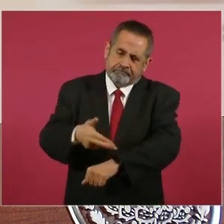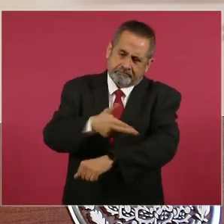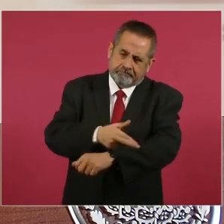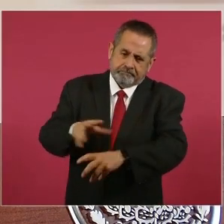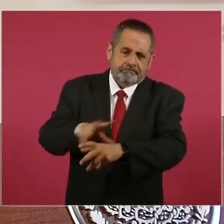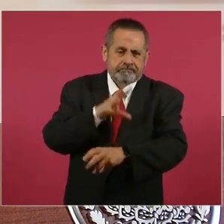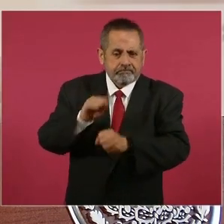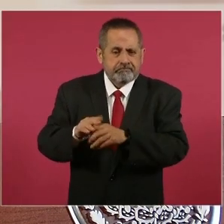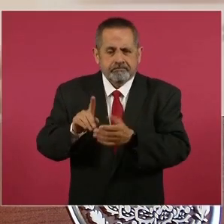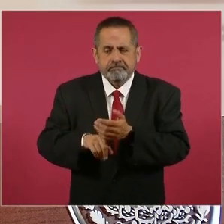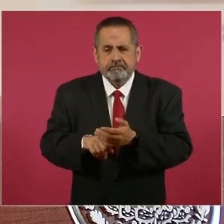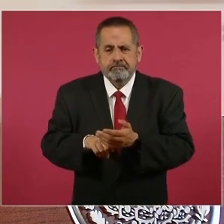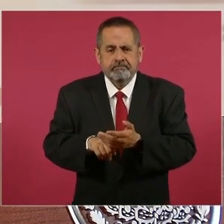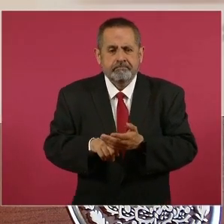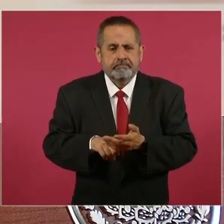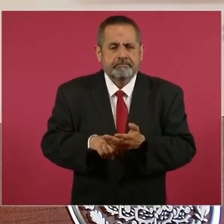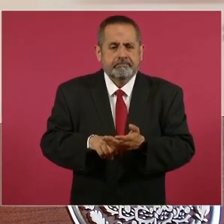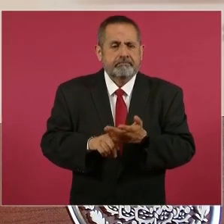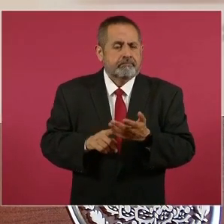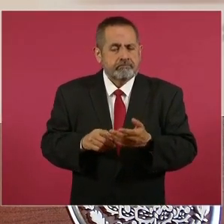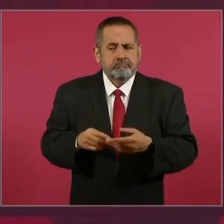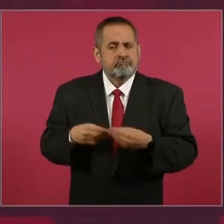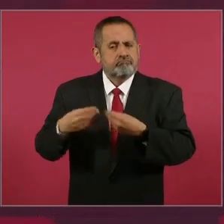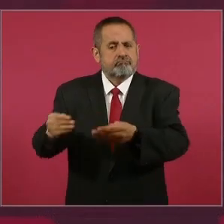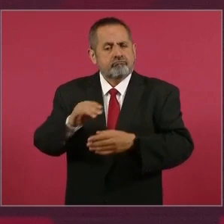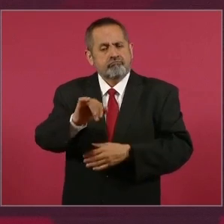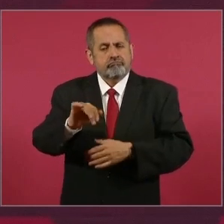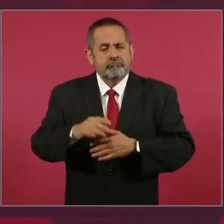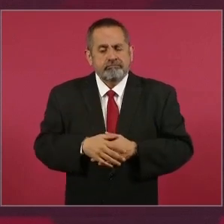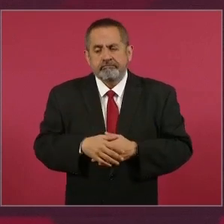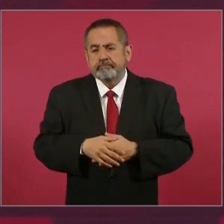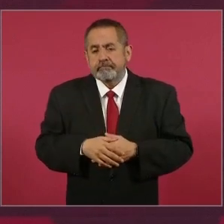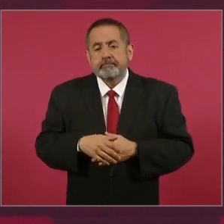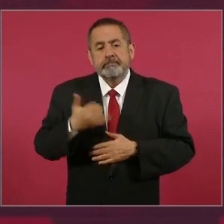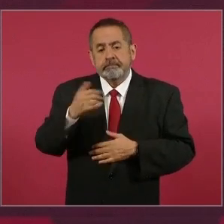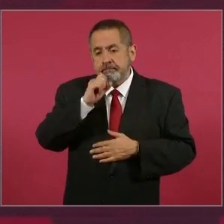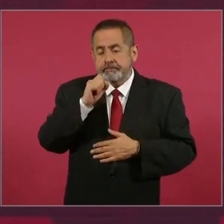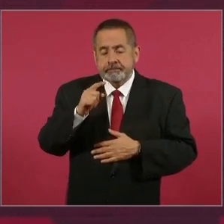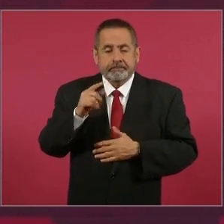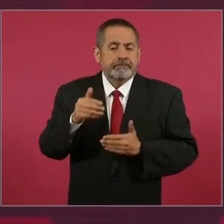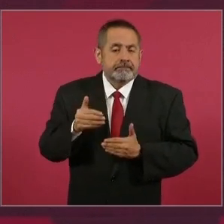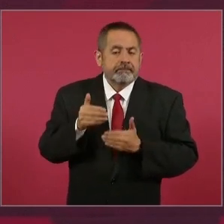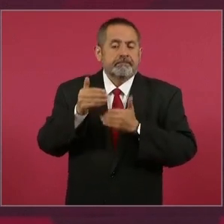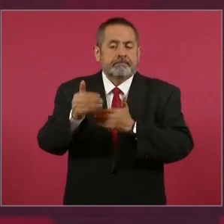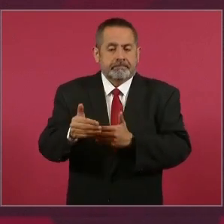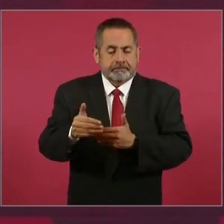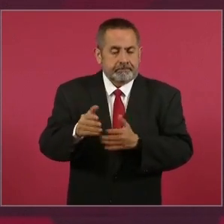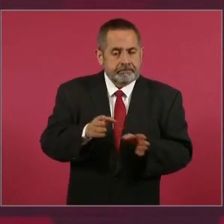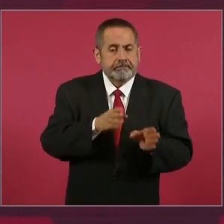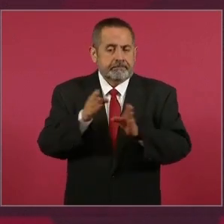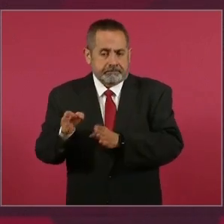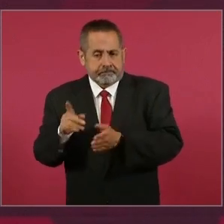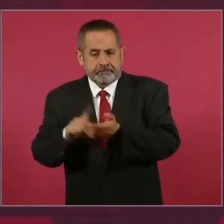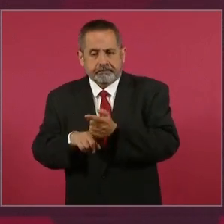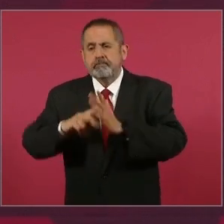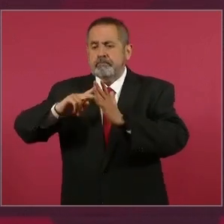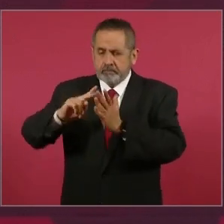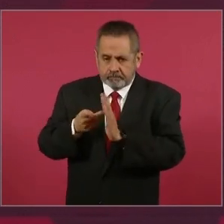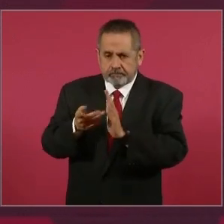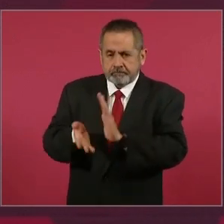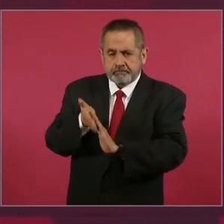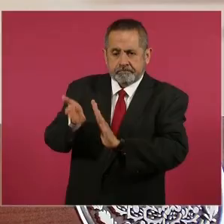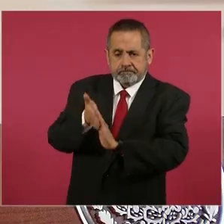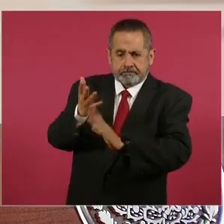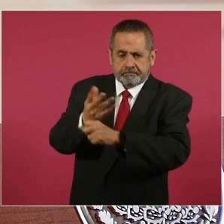y la preparación para la etapa que viene que es la de reconstrucción de